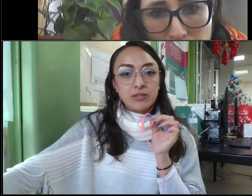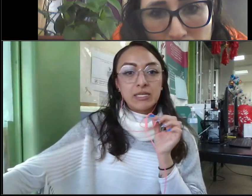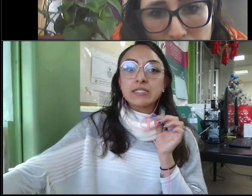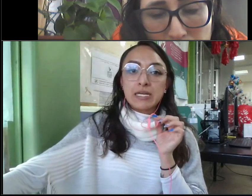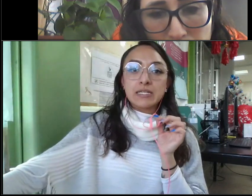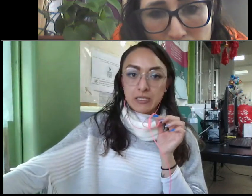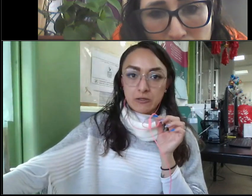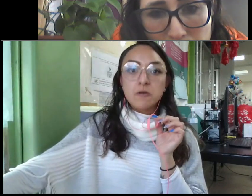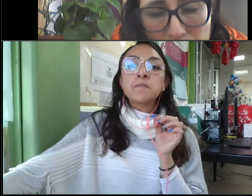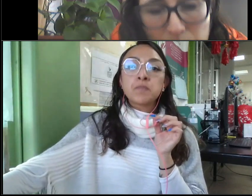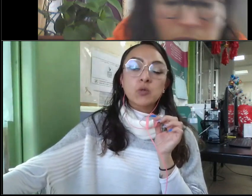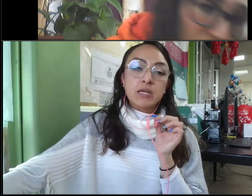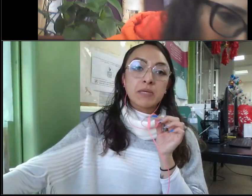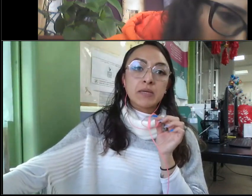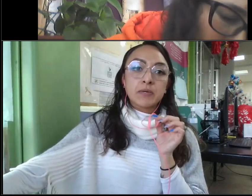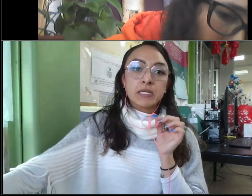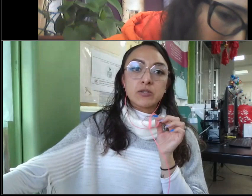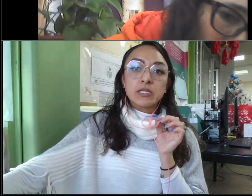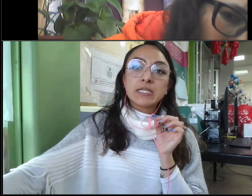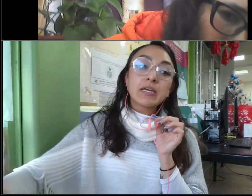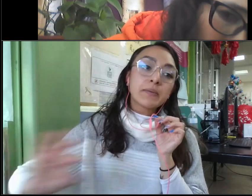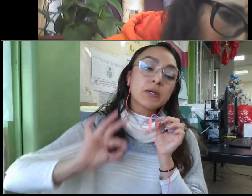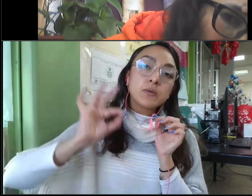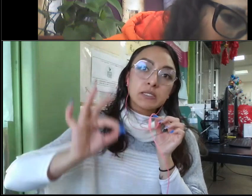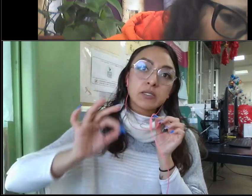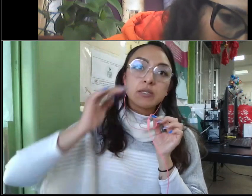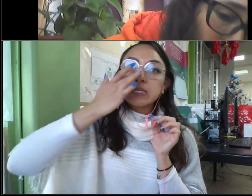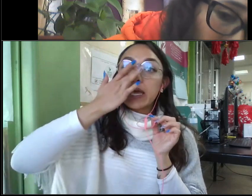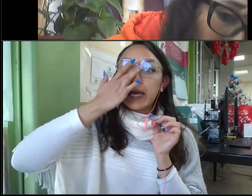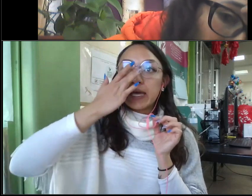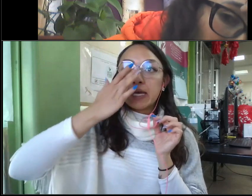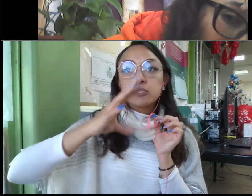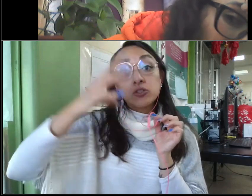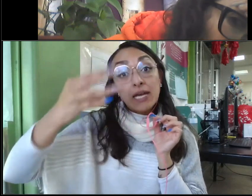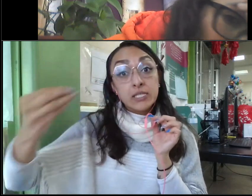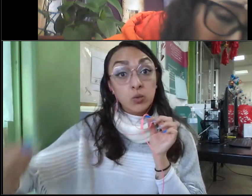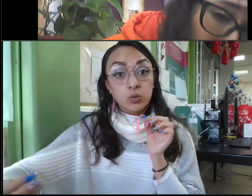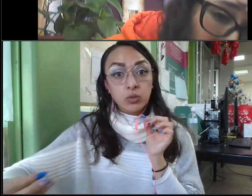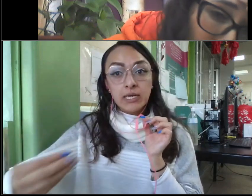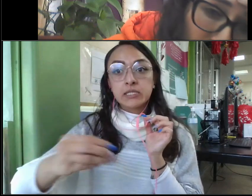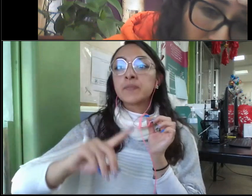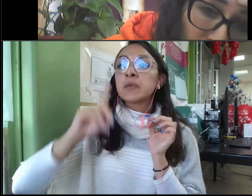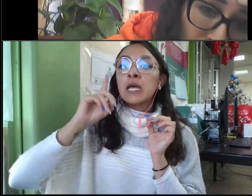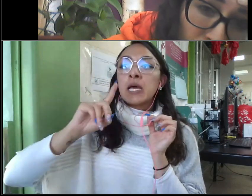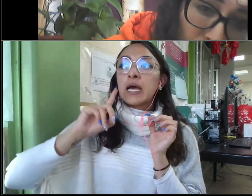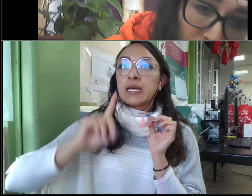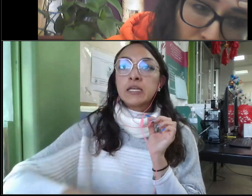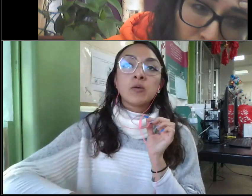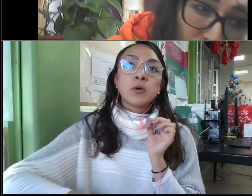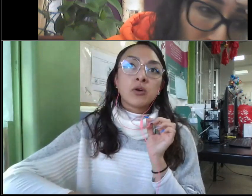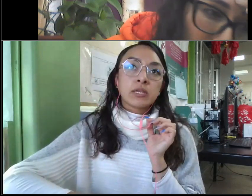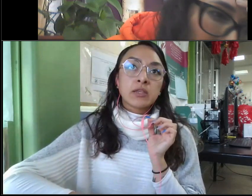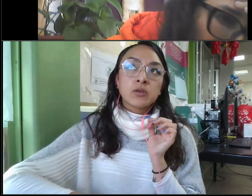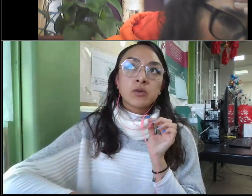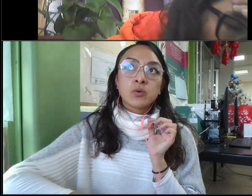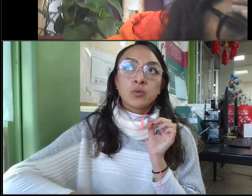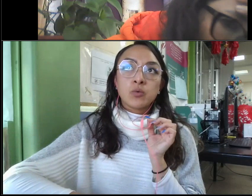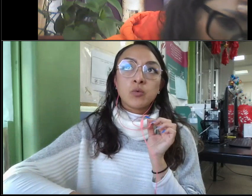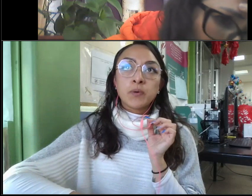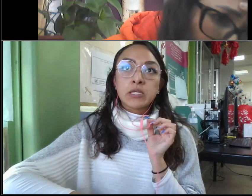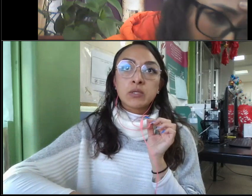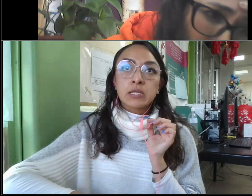comunidad sorda que está alrededor, justamente por eso. Y tiene que ver con cuestiones sociales, culturales. Ahí como